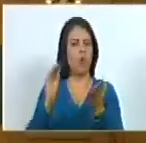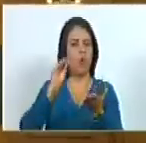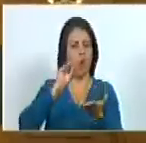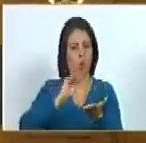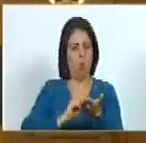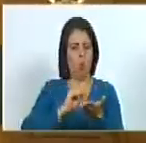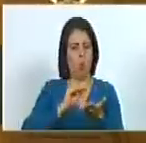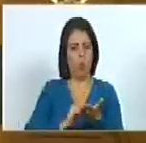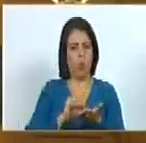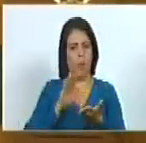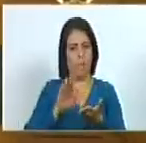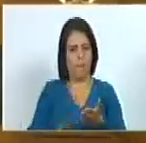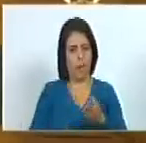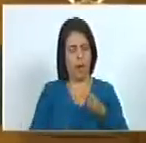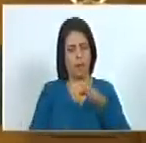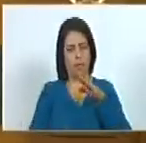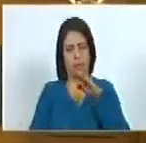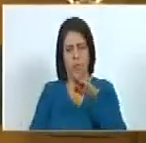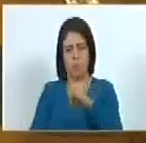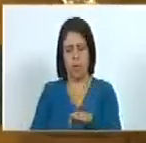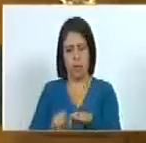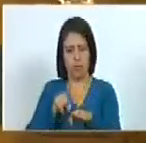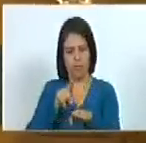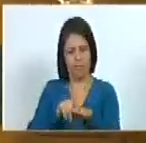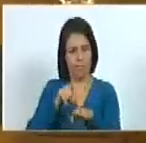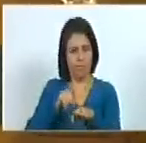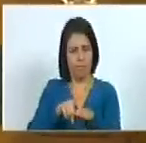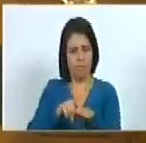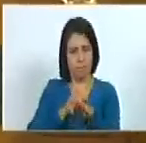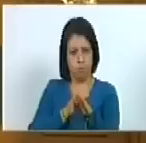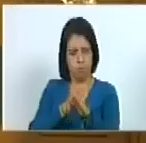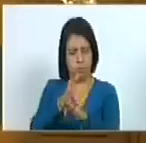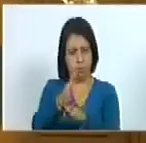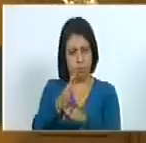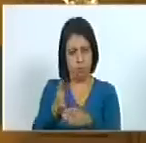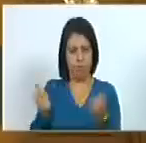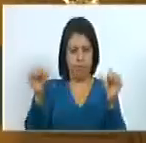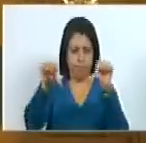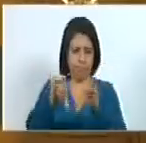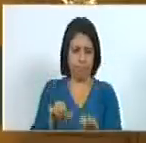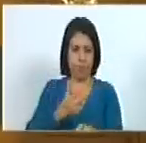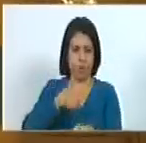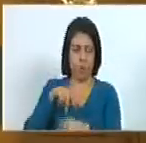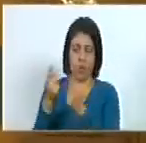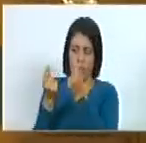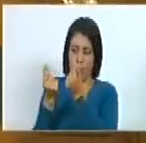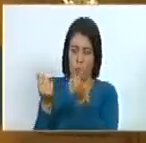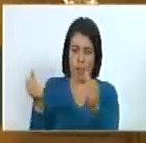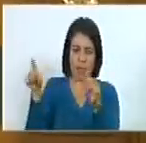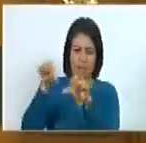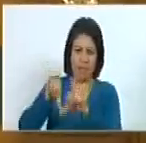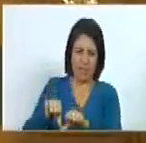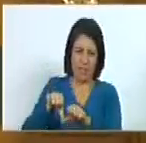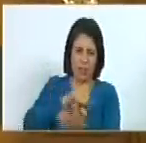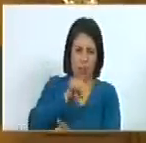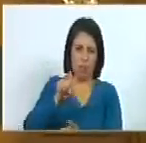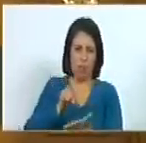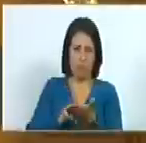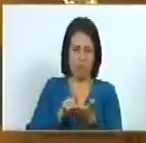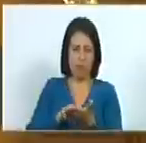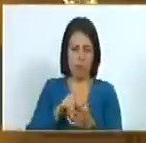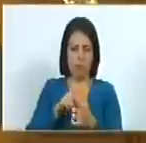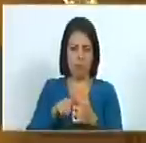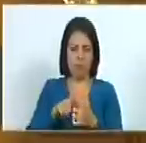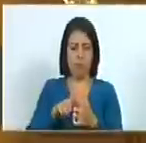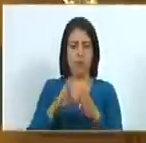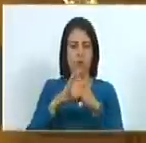paso en la dirección a la asfixia de nuestra economía y la destrucción